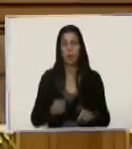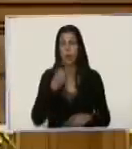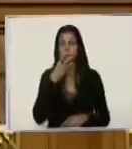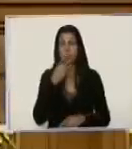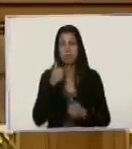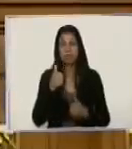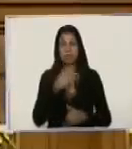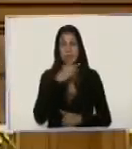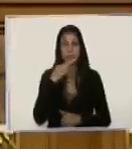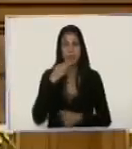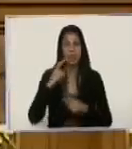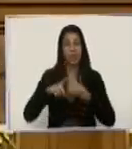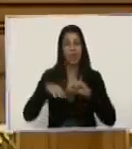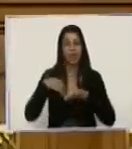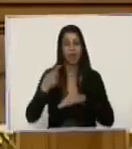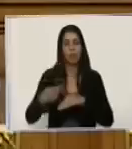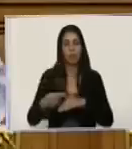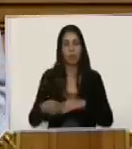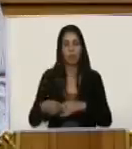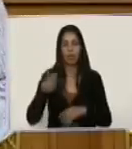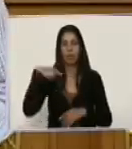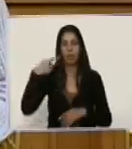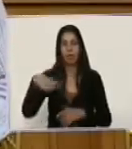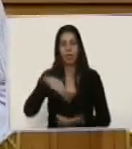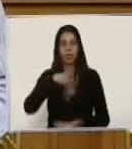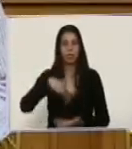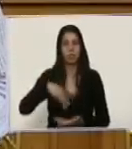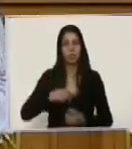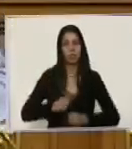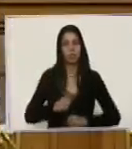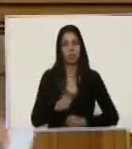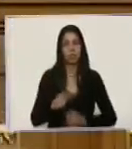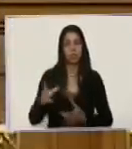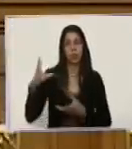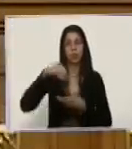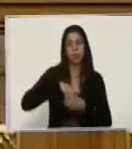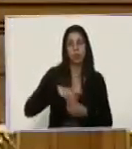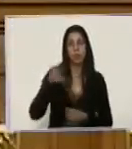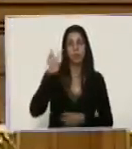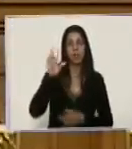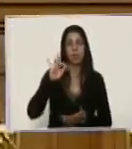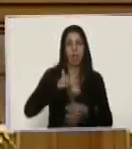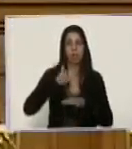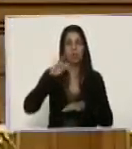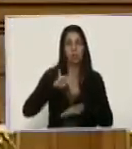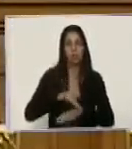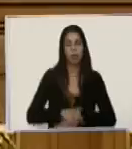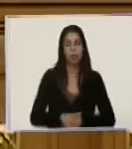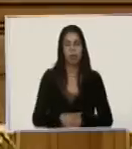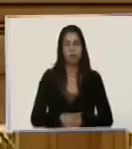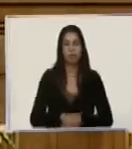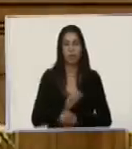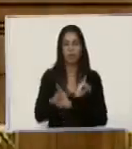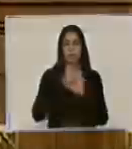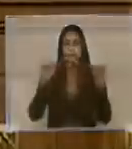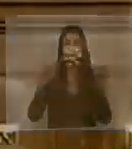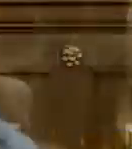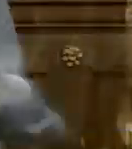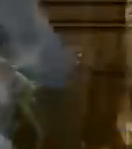viene es joropo si osan pisar estas tierras. Es todo y muchas gracias.